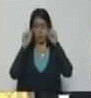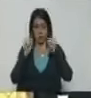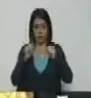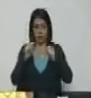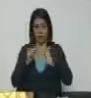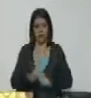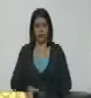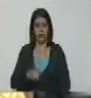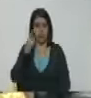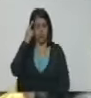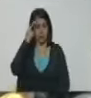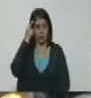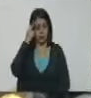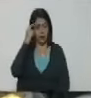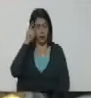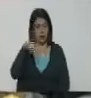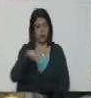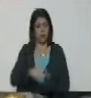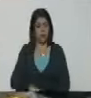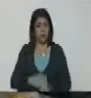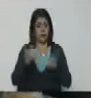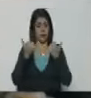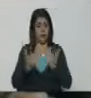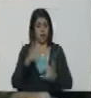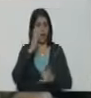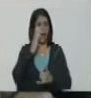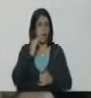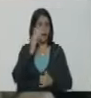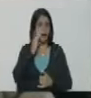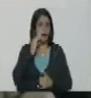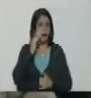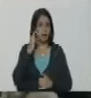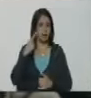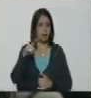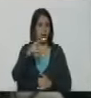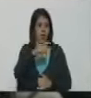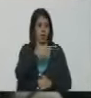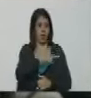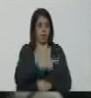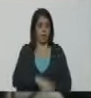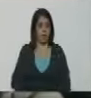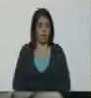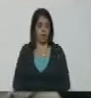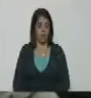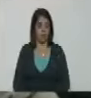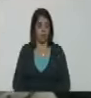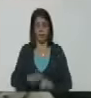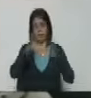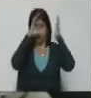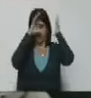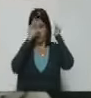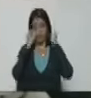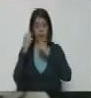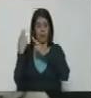profesionalismo, sabe incluso de la ya amplia experiencia que tiene como